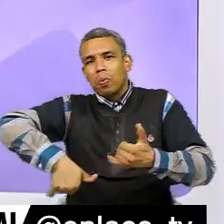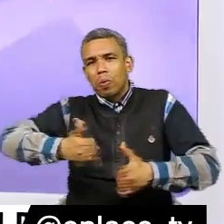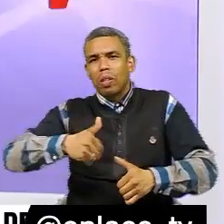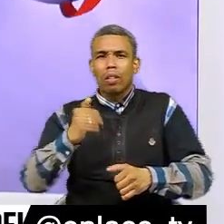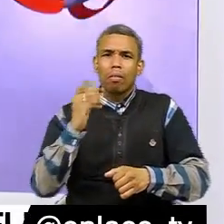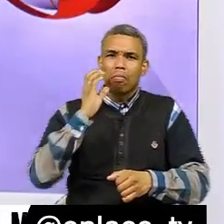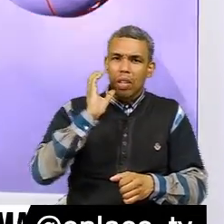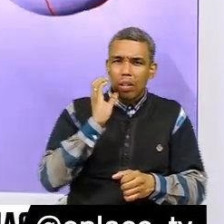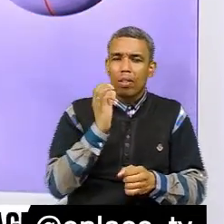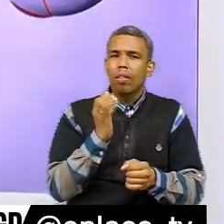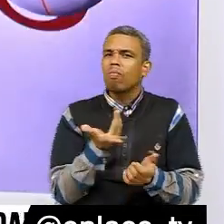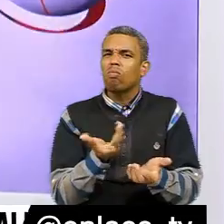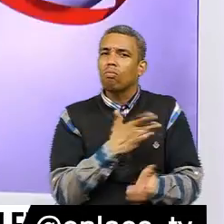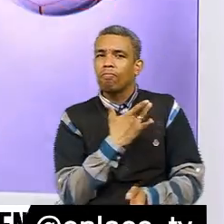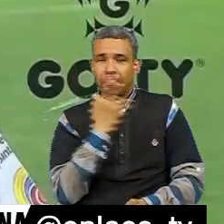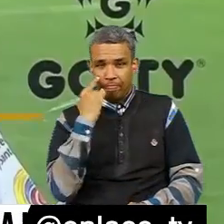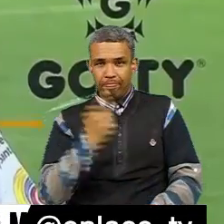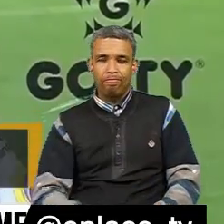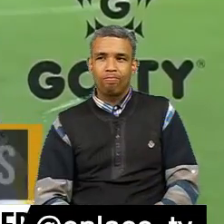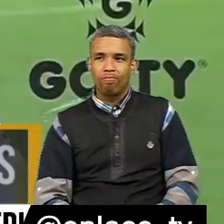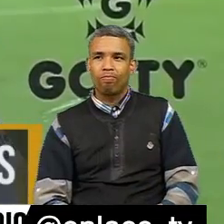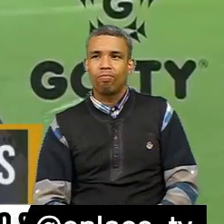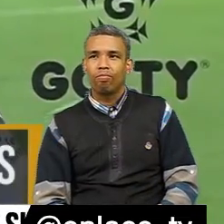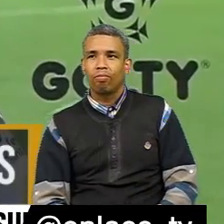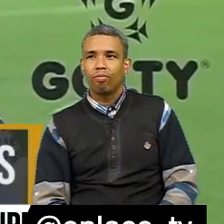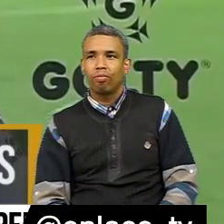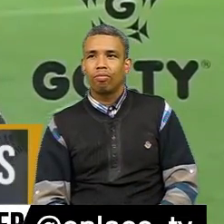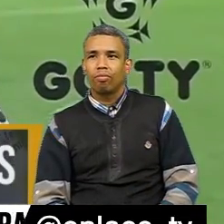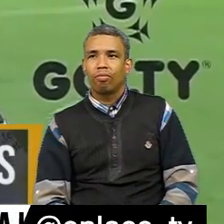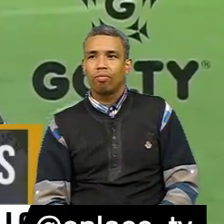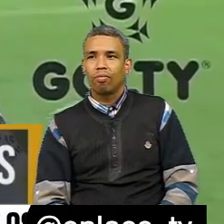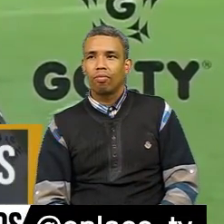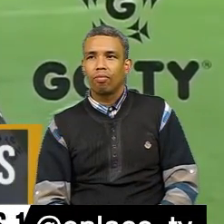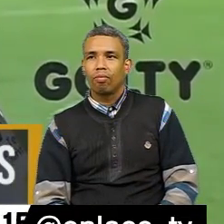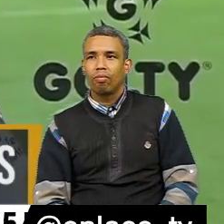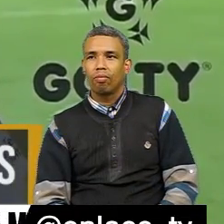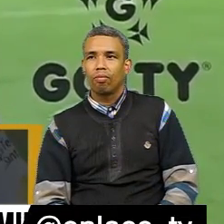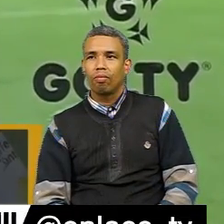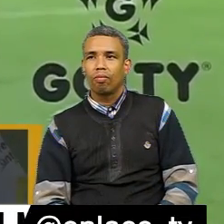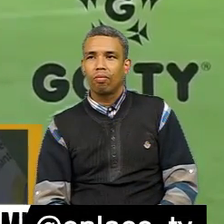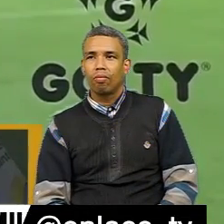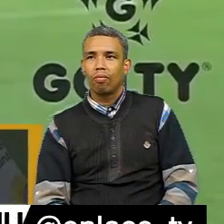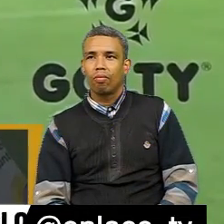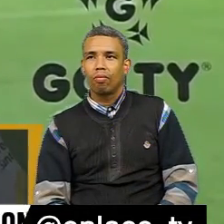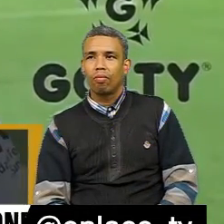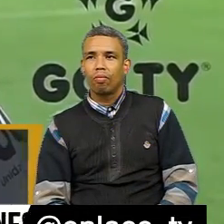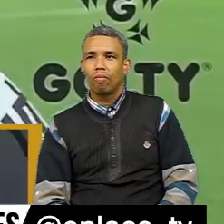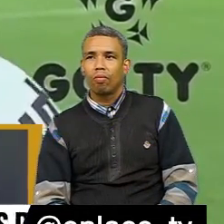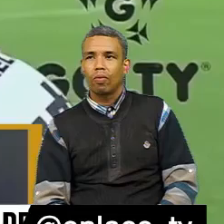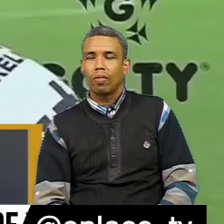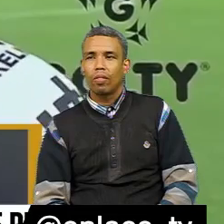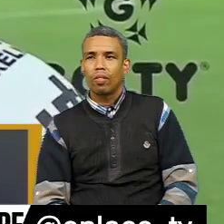Alianza Petrolera. Creo que hicimos mejor fútbol que Once Caldas, nos lo merecíamos, pero bueno,